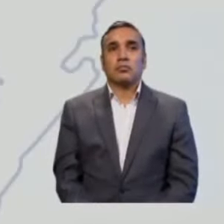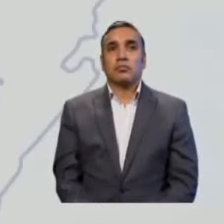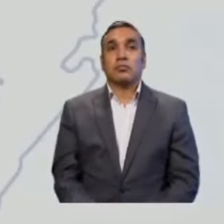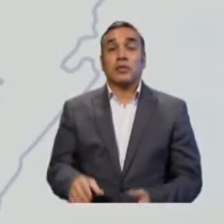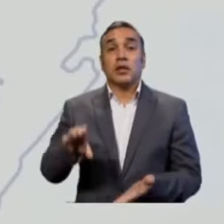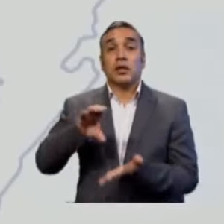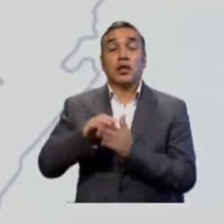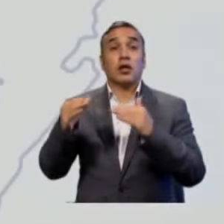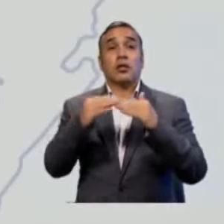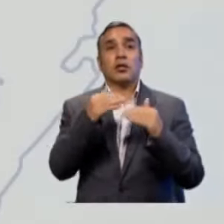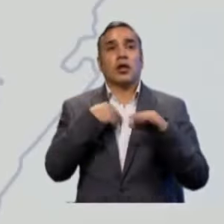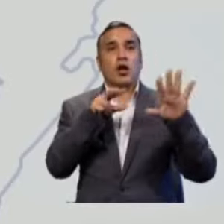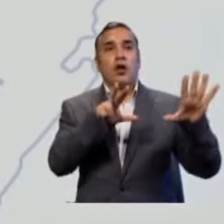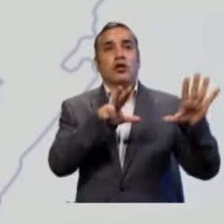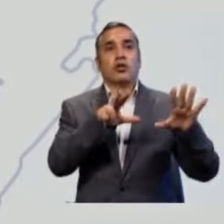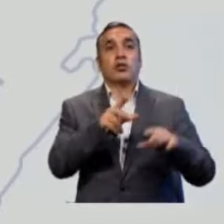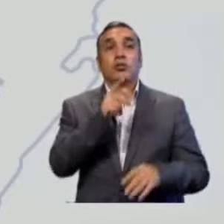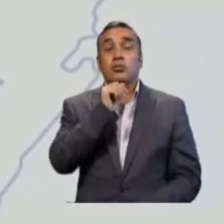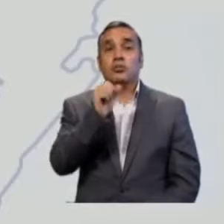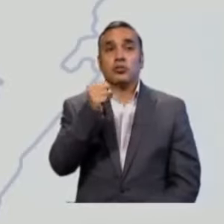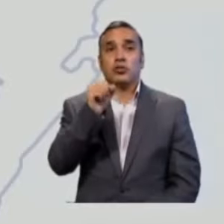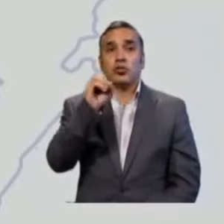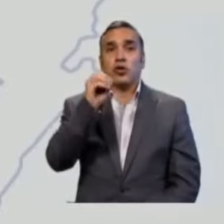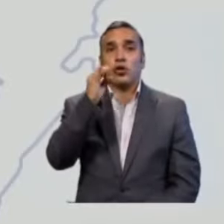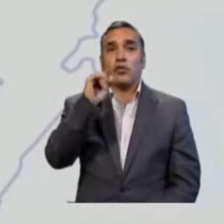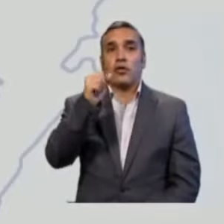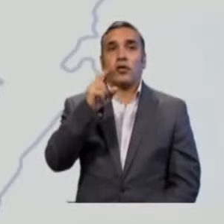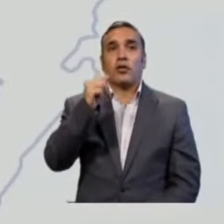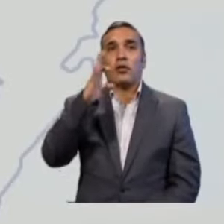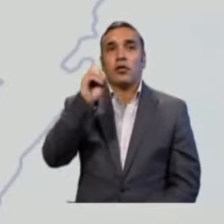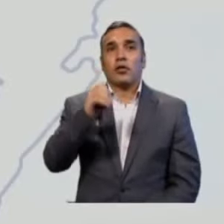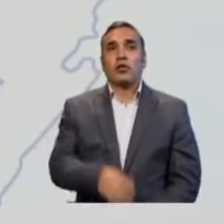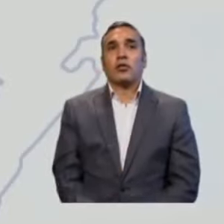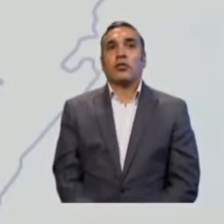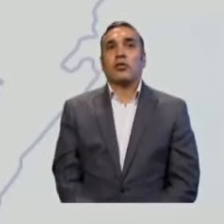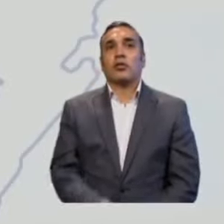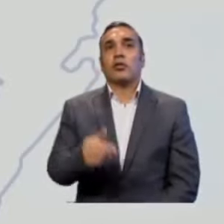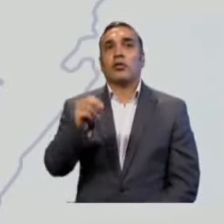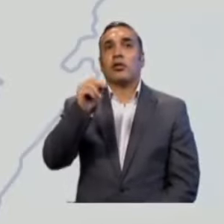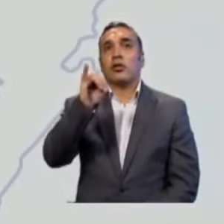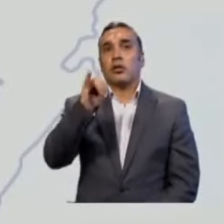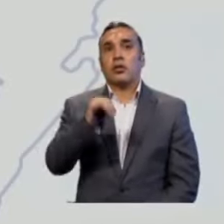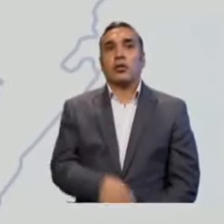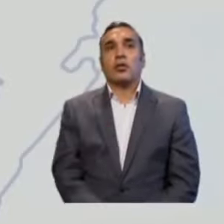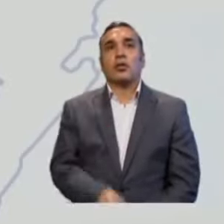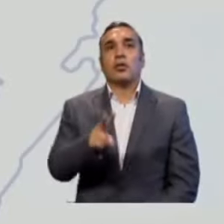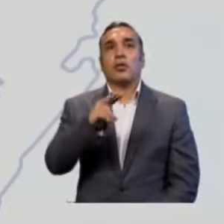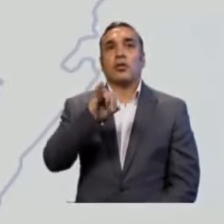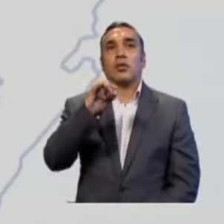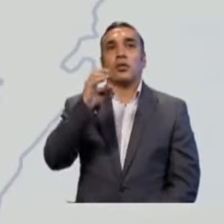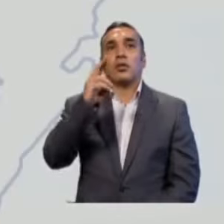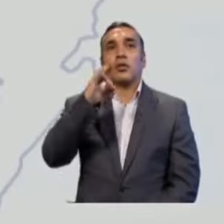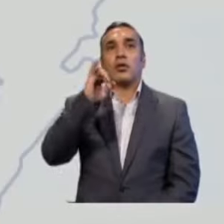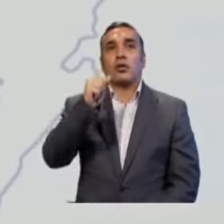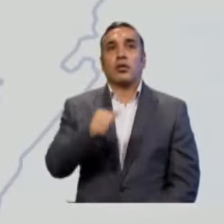Centro Democrático tiene 8. Se trata de Sofía Espín, Roberto Cuero, Ronnie Aliaga, Victoria de